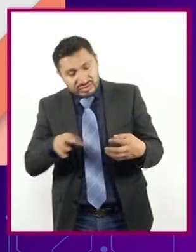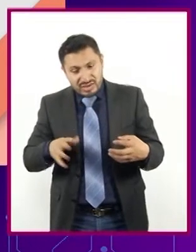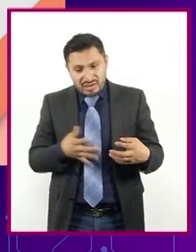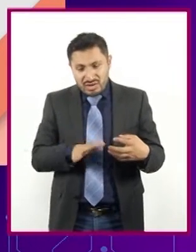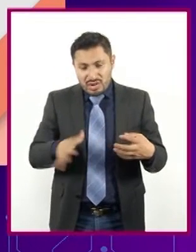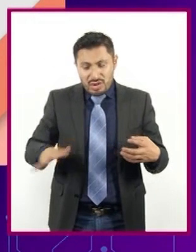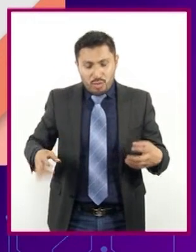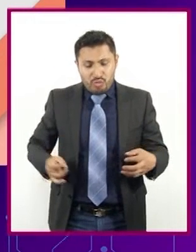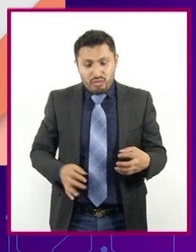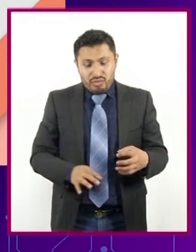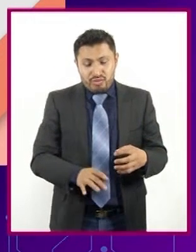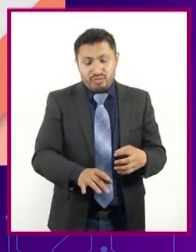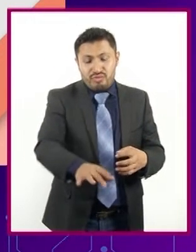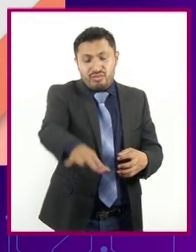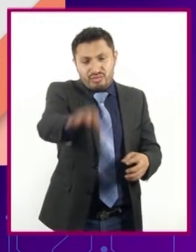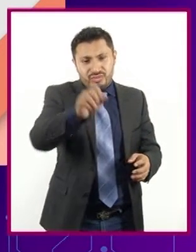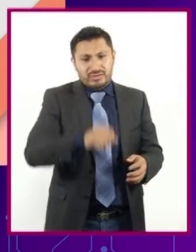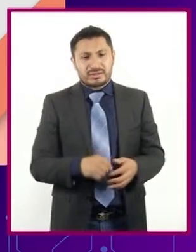corriente lo arrastra.